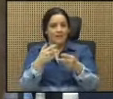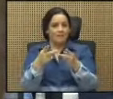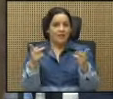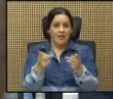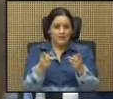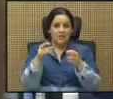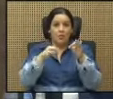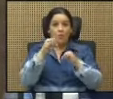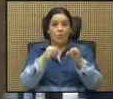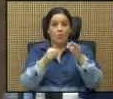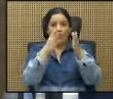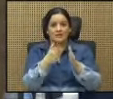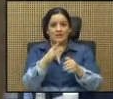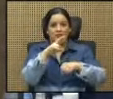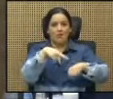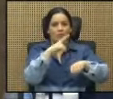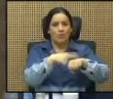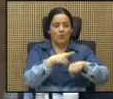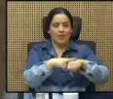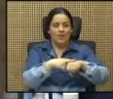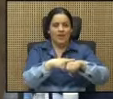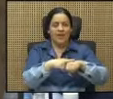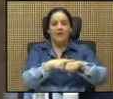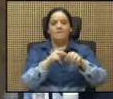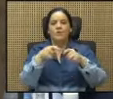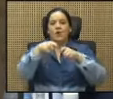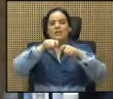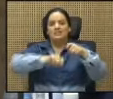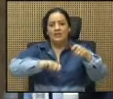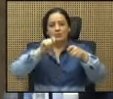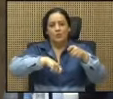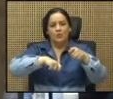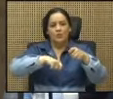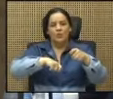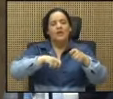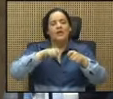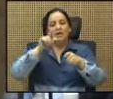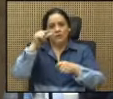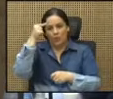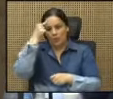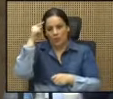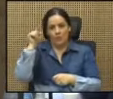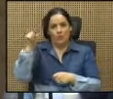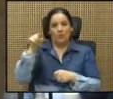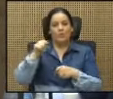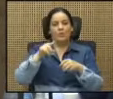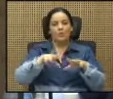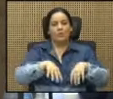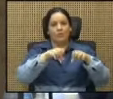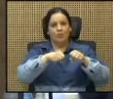la República, pasando por encima del autogobierno del Poder Judicial?